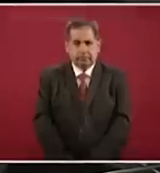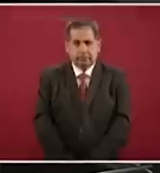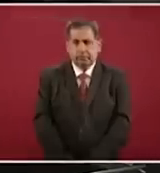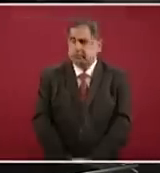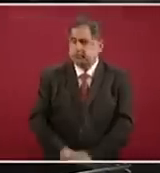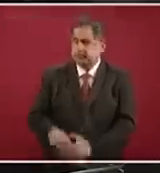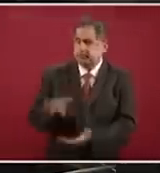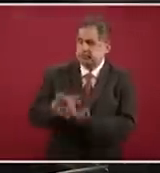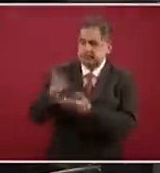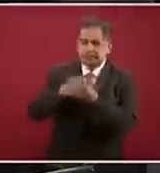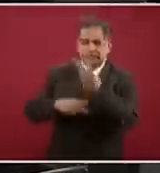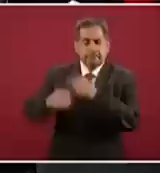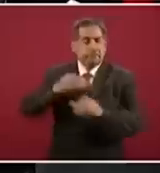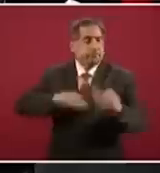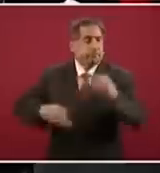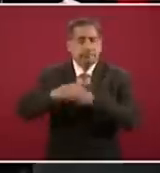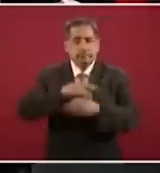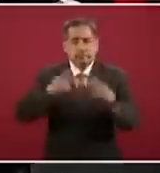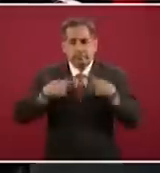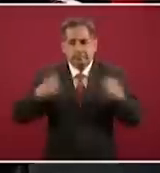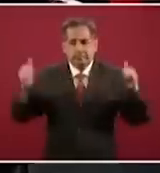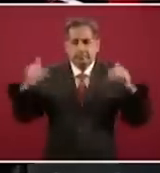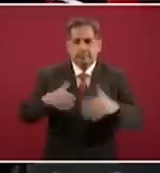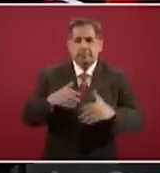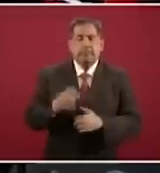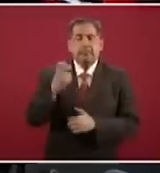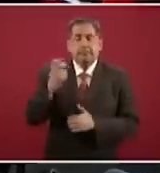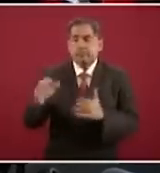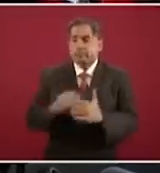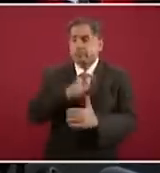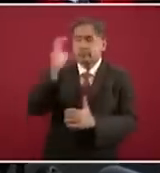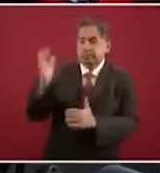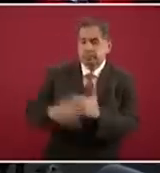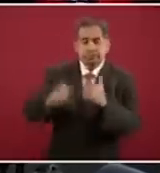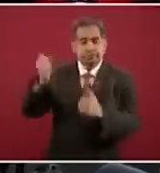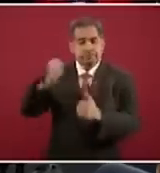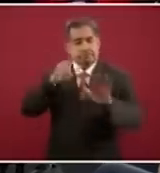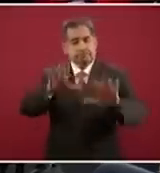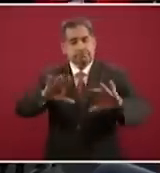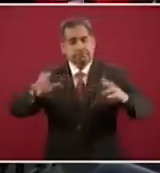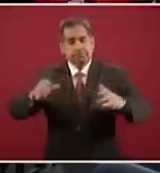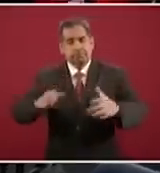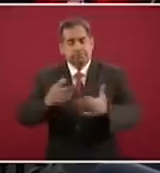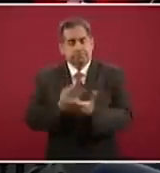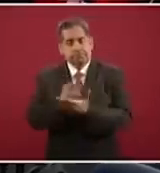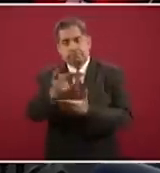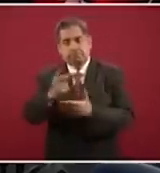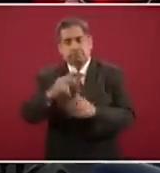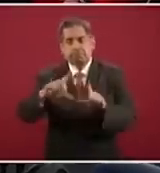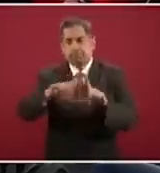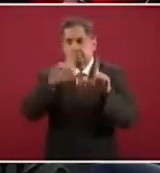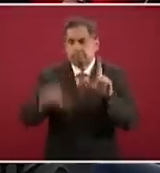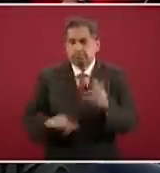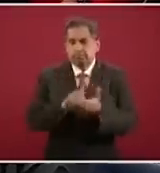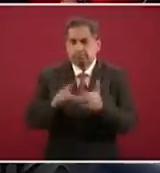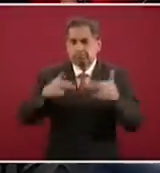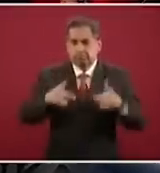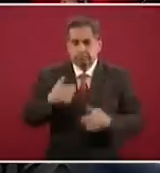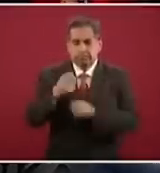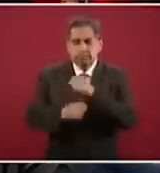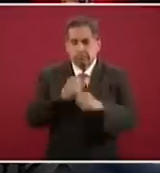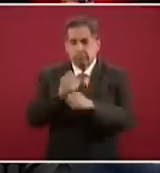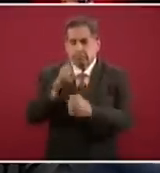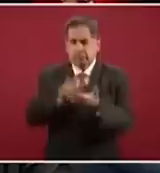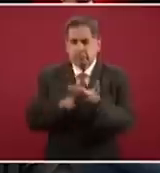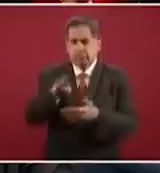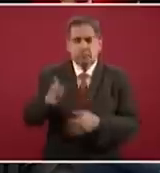Agradecemos la asistencia de todas y todos ustedes. Es así como concluimos con esta ceremonia de entrega del Premio Nacional de Derechos Humanos